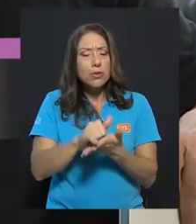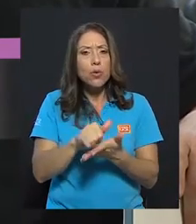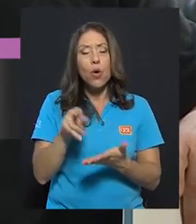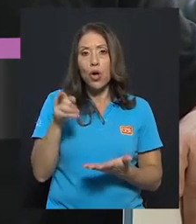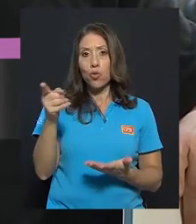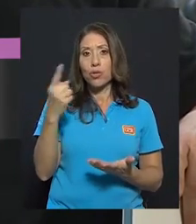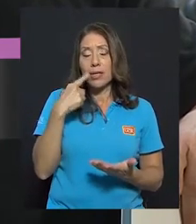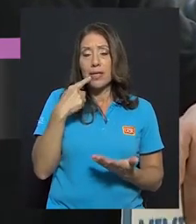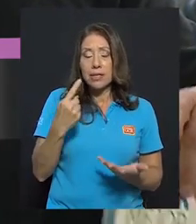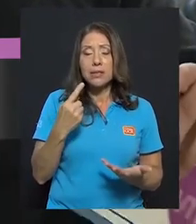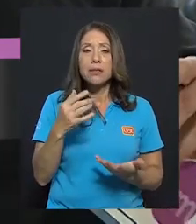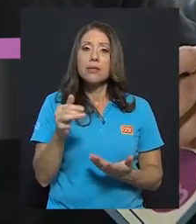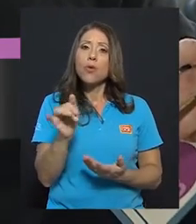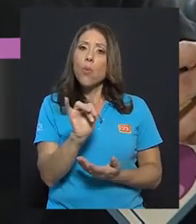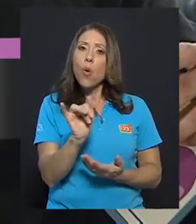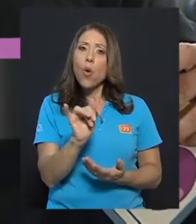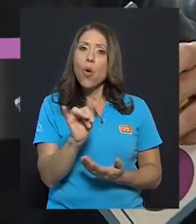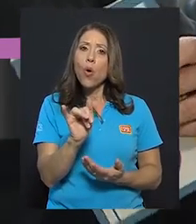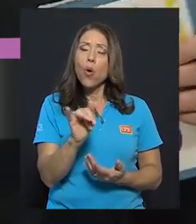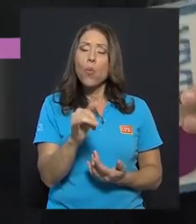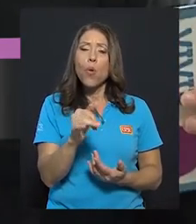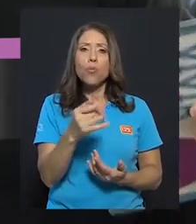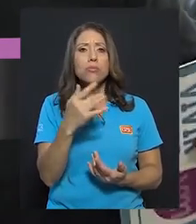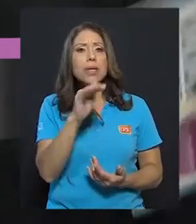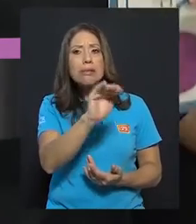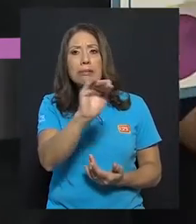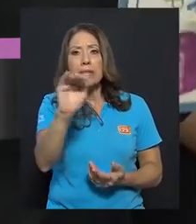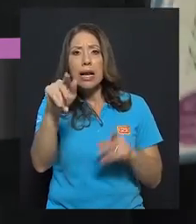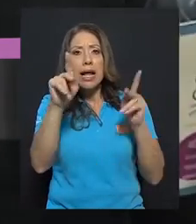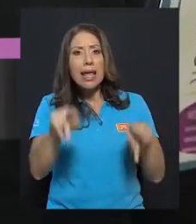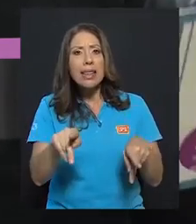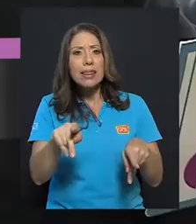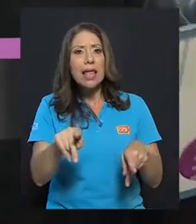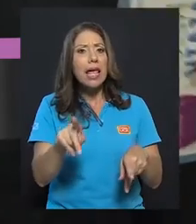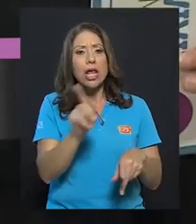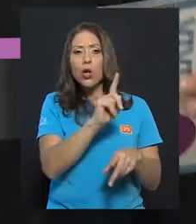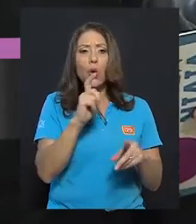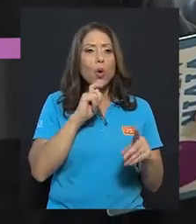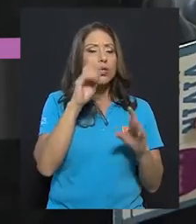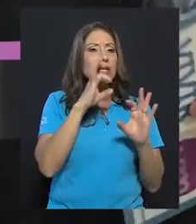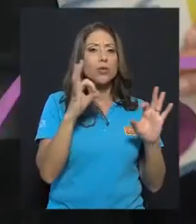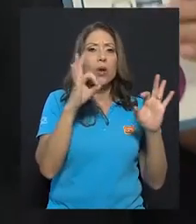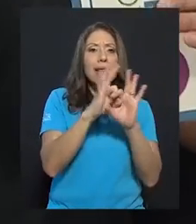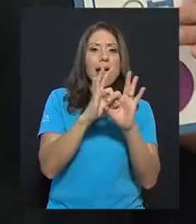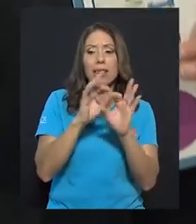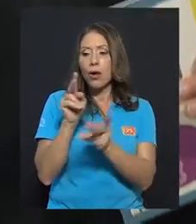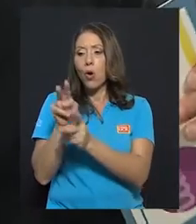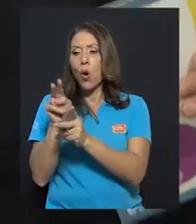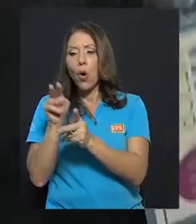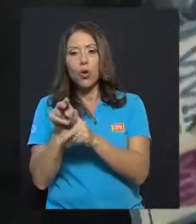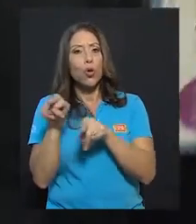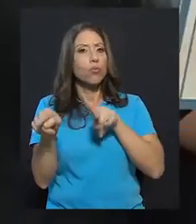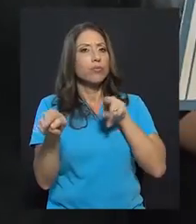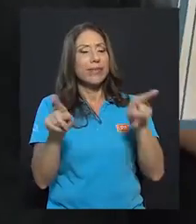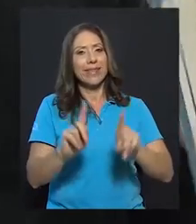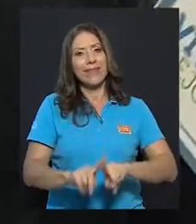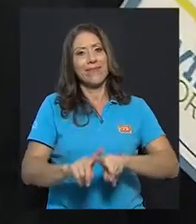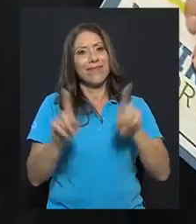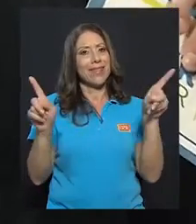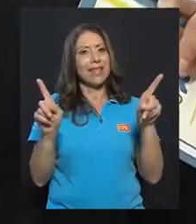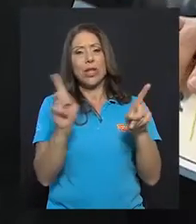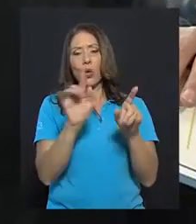está planteando viene como a decirle a la gente, no es lo mismo. Somos seres